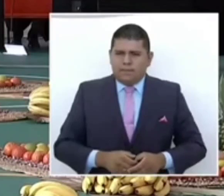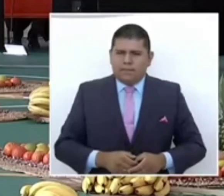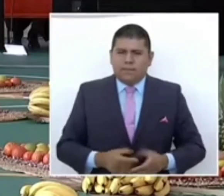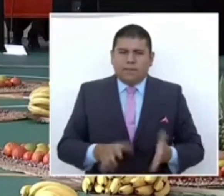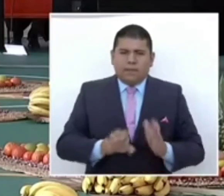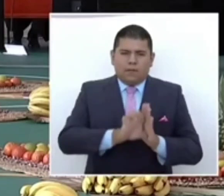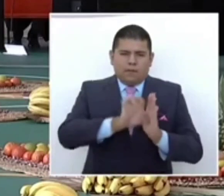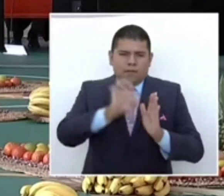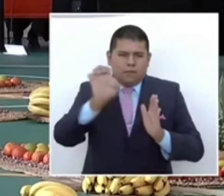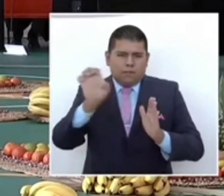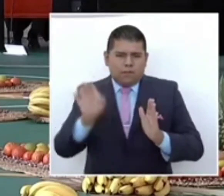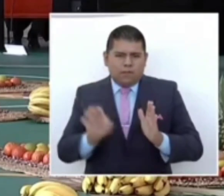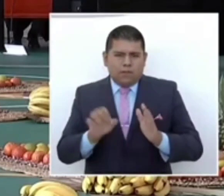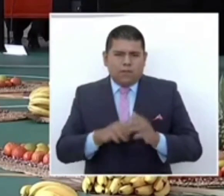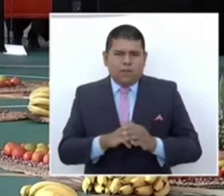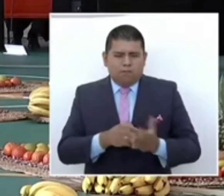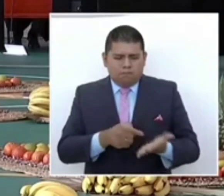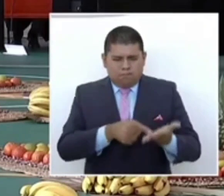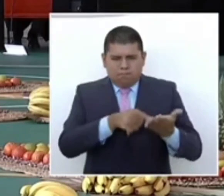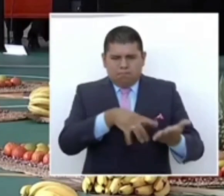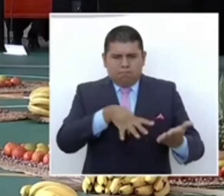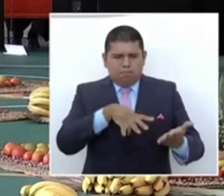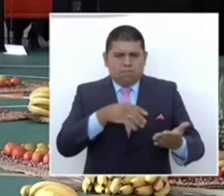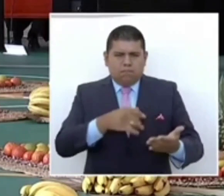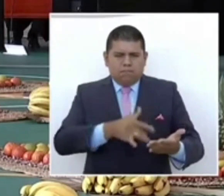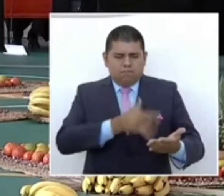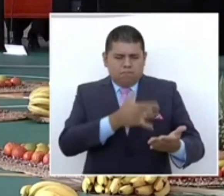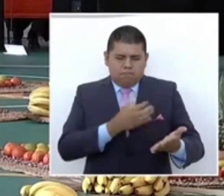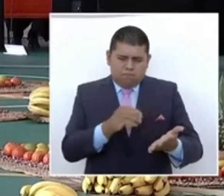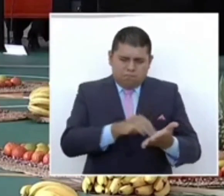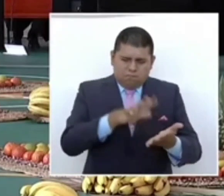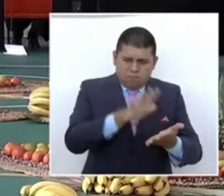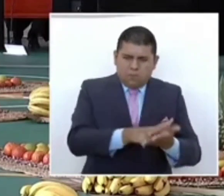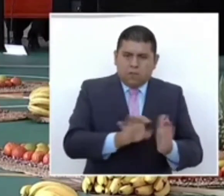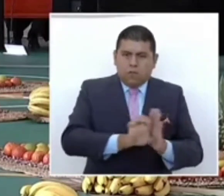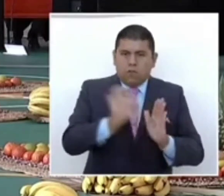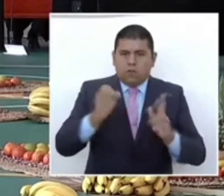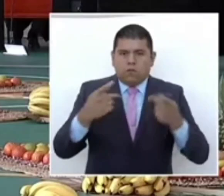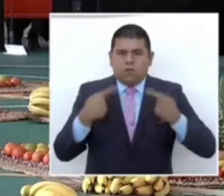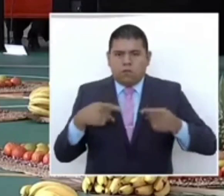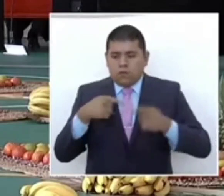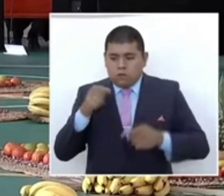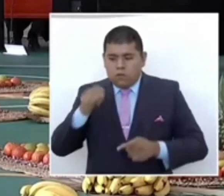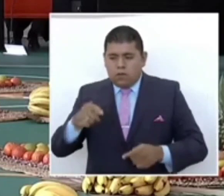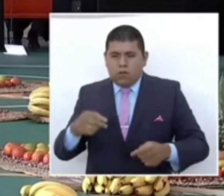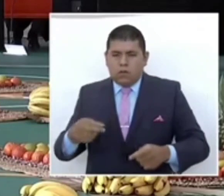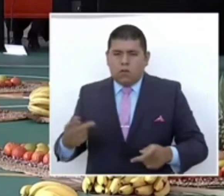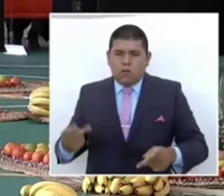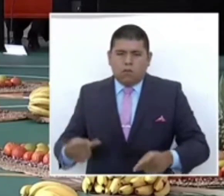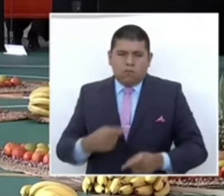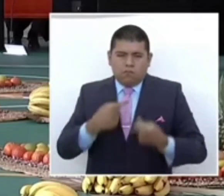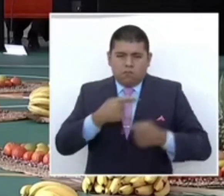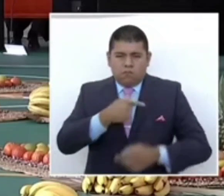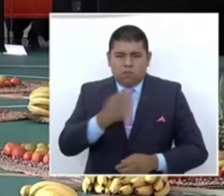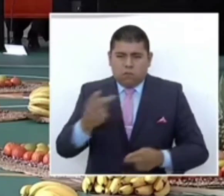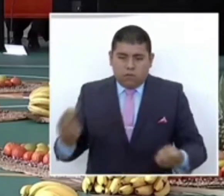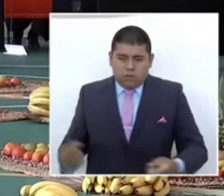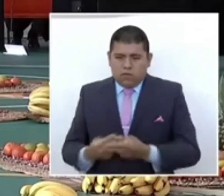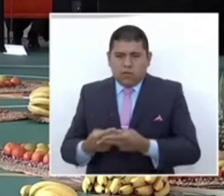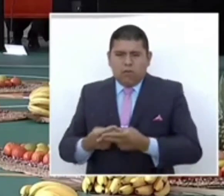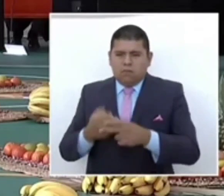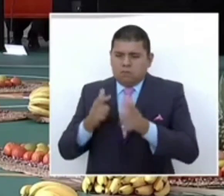como un destino manifiesto, el que nace pobre tiene que morir pobre,